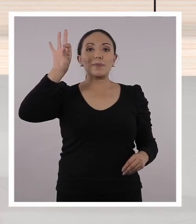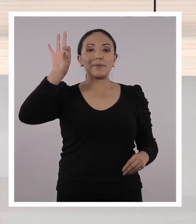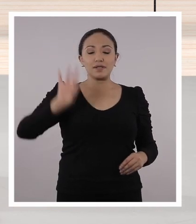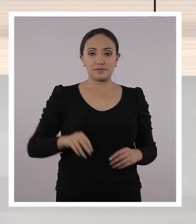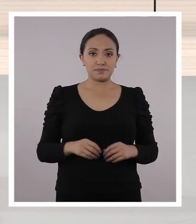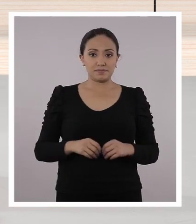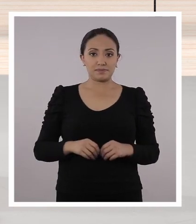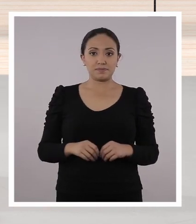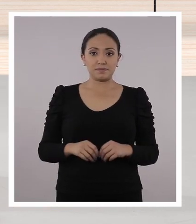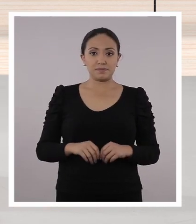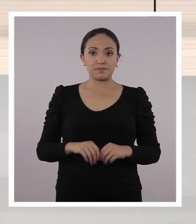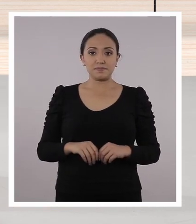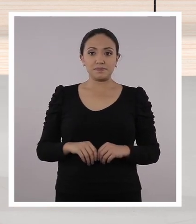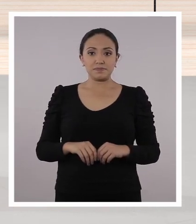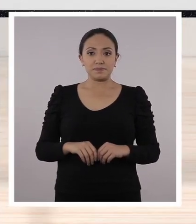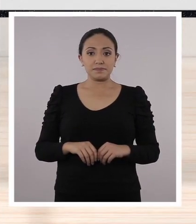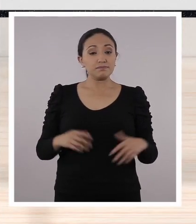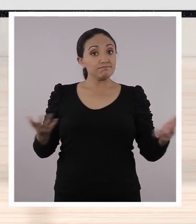55,9 metros.